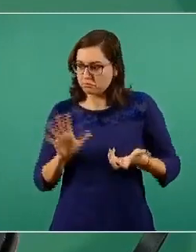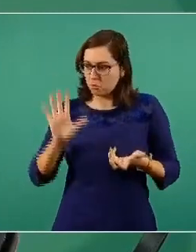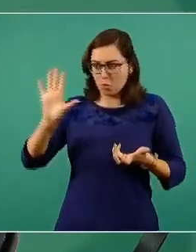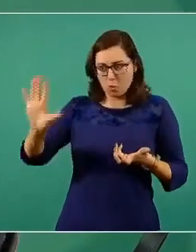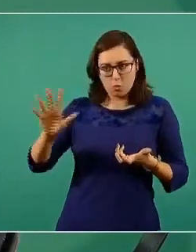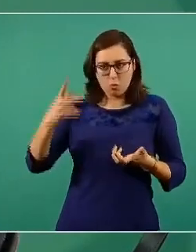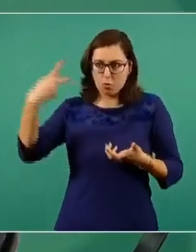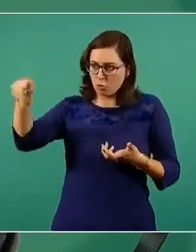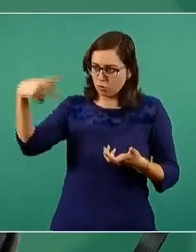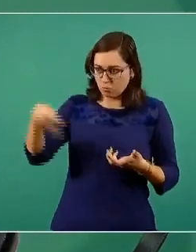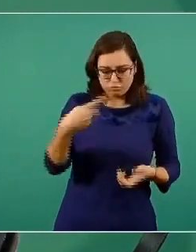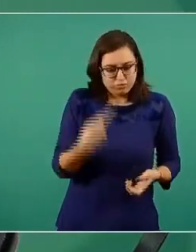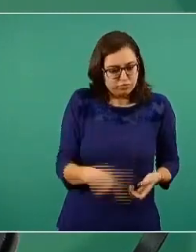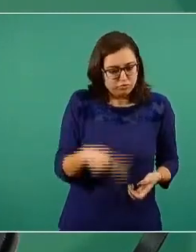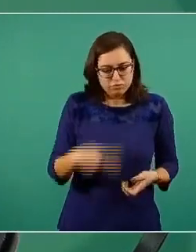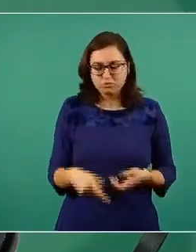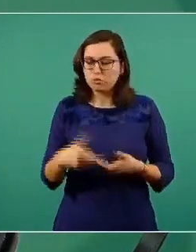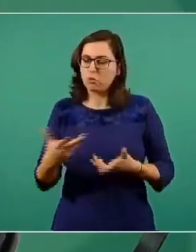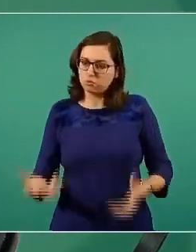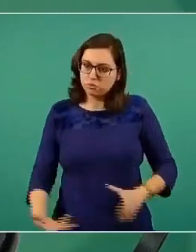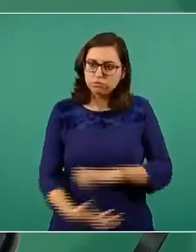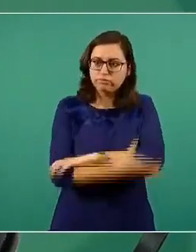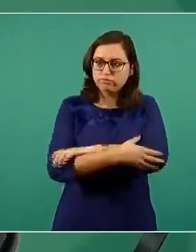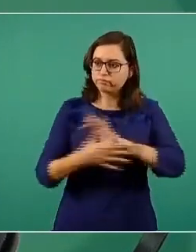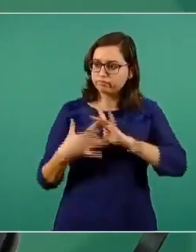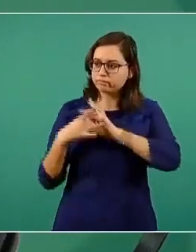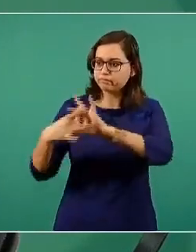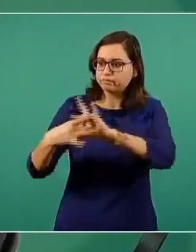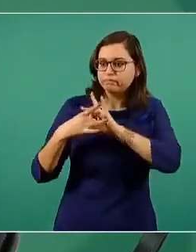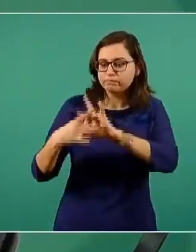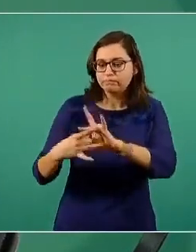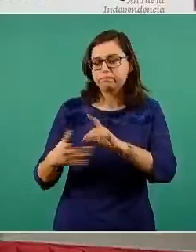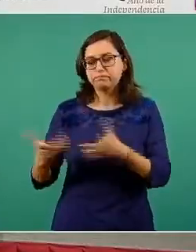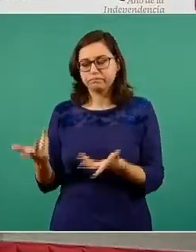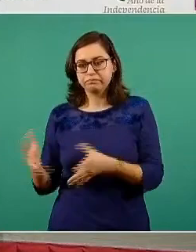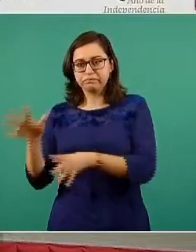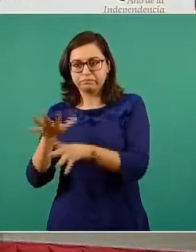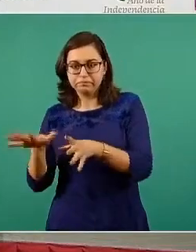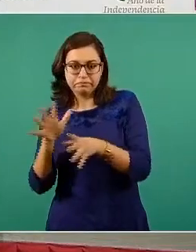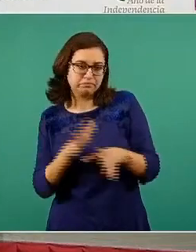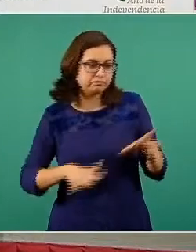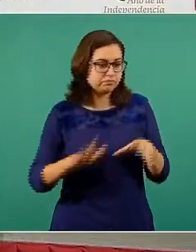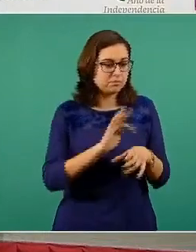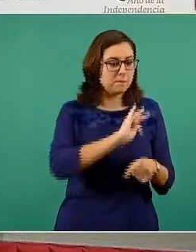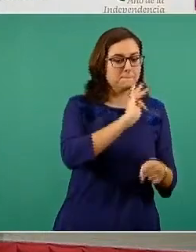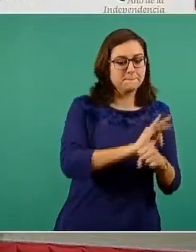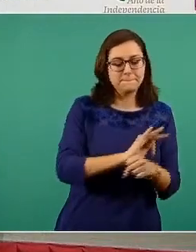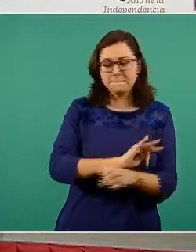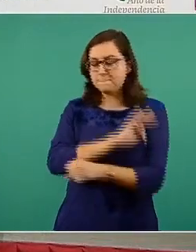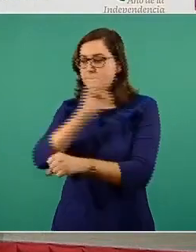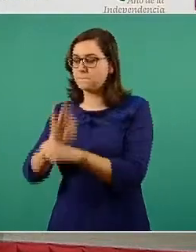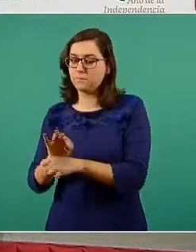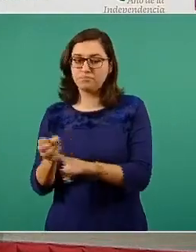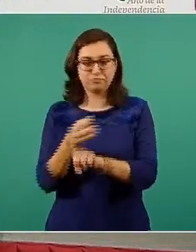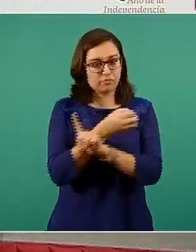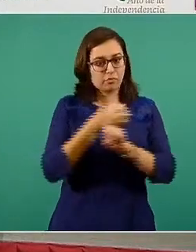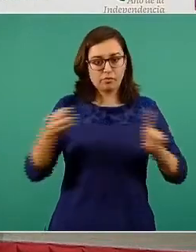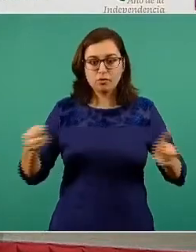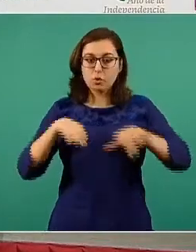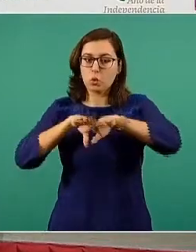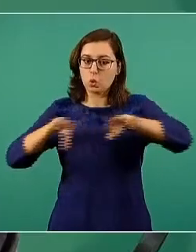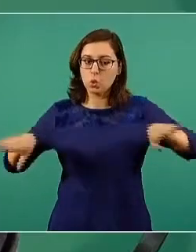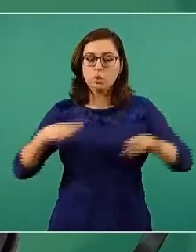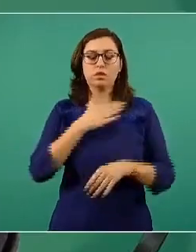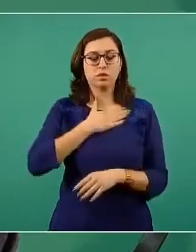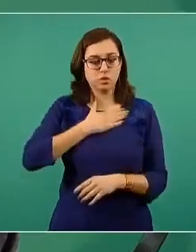el deseo de ambas naciones de proteger a sus pueblos y se pudiera organizar en un marco de perfecta racionalidad, con